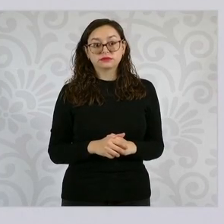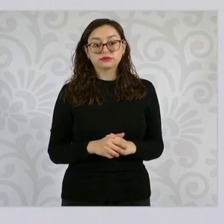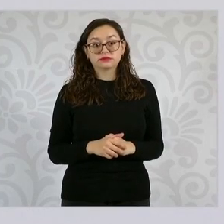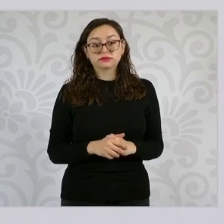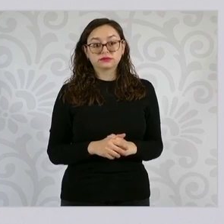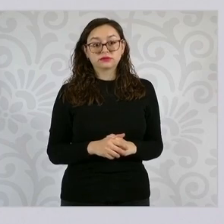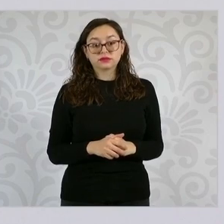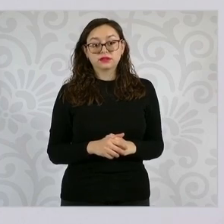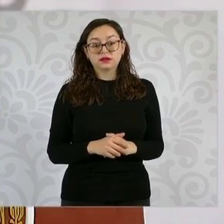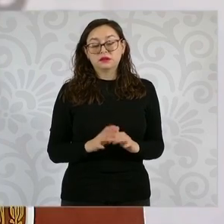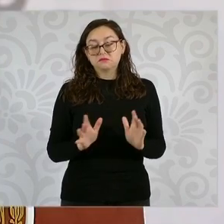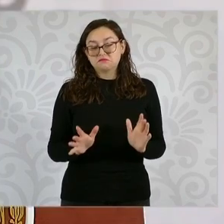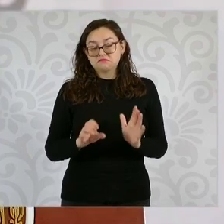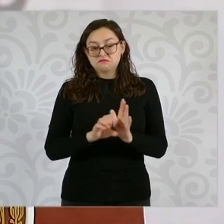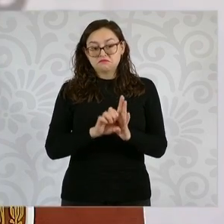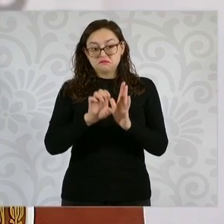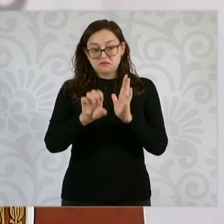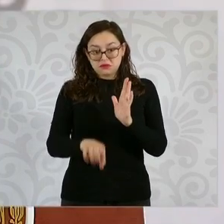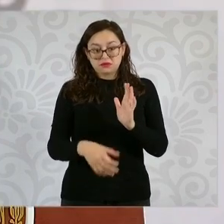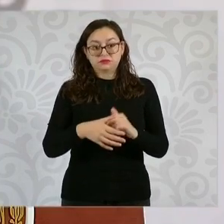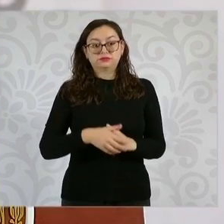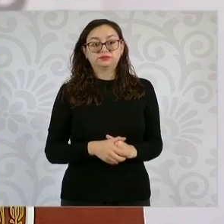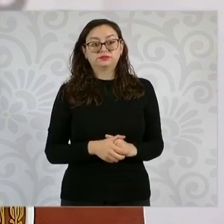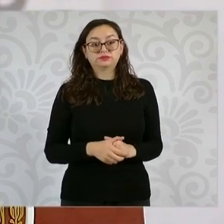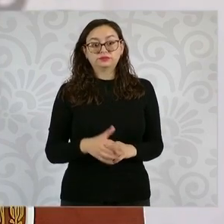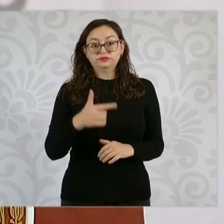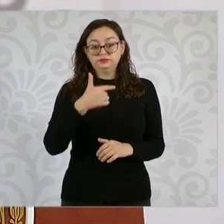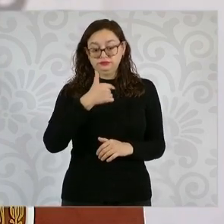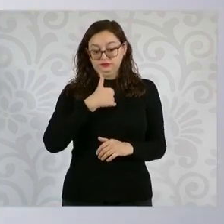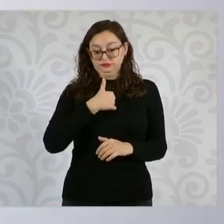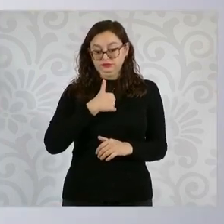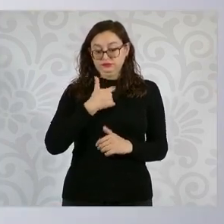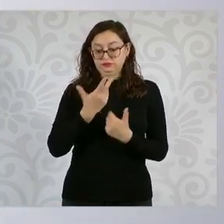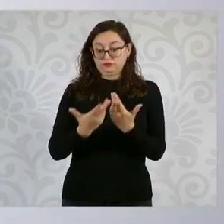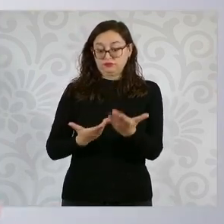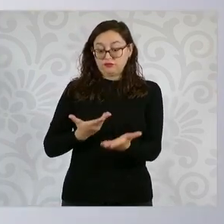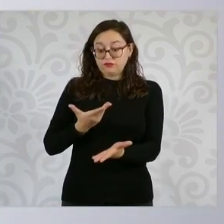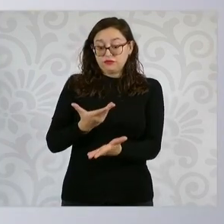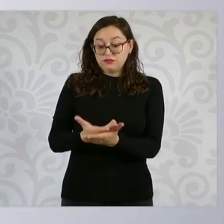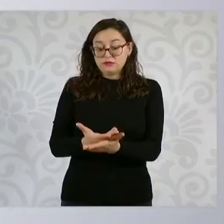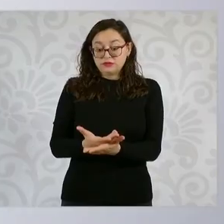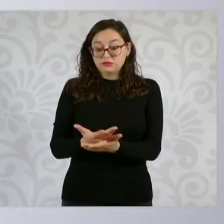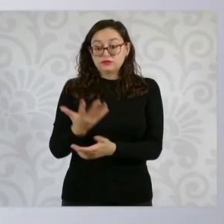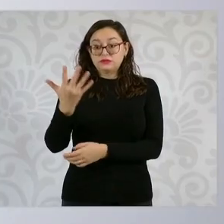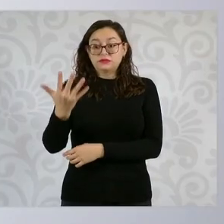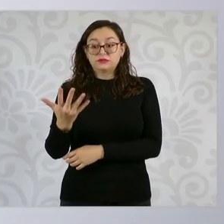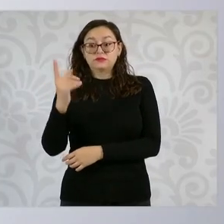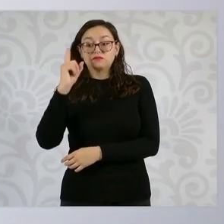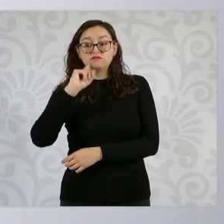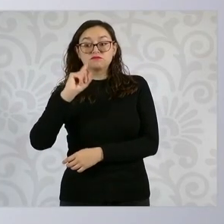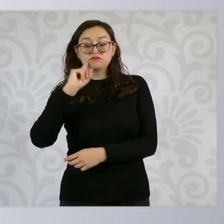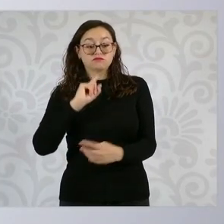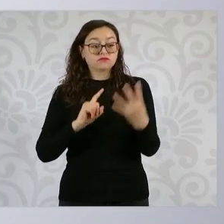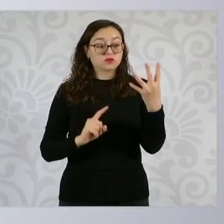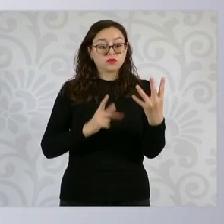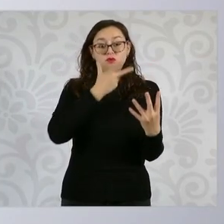todos los candidatos a ministros o ministras, que son 9, 5 mujeres y 4 hombres en esta